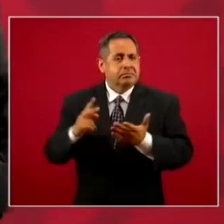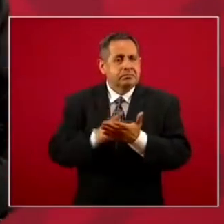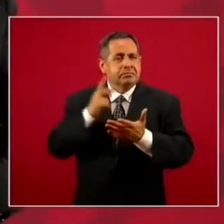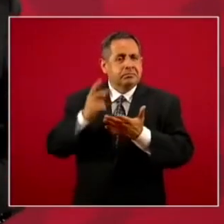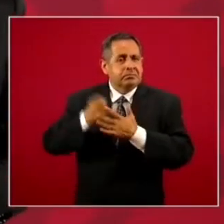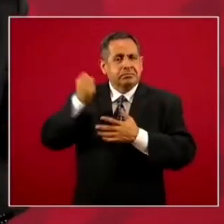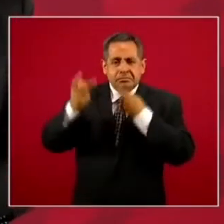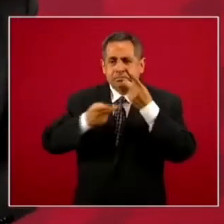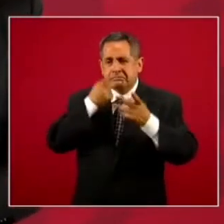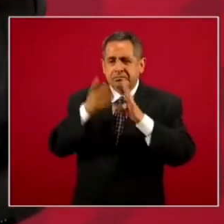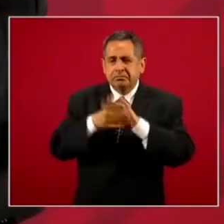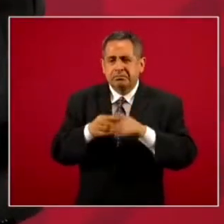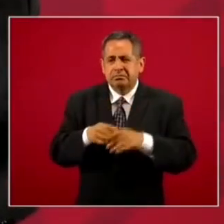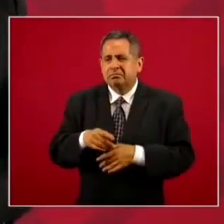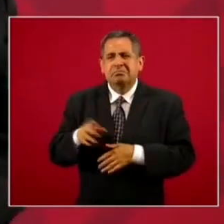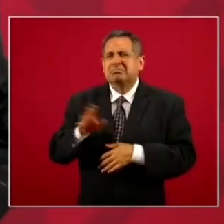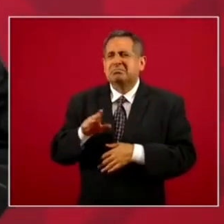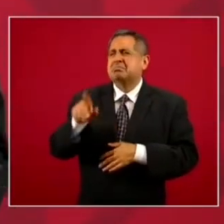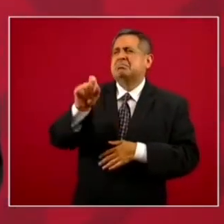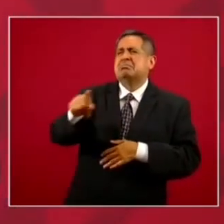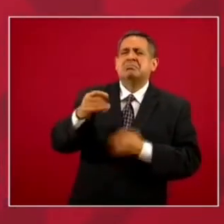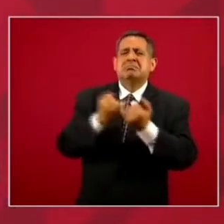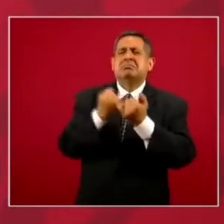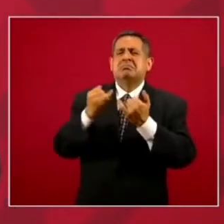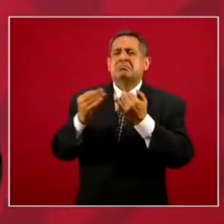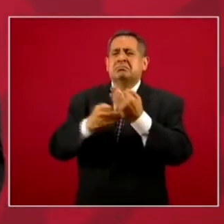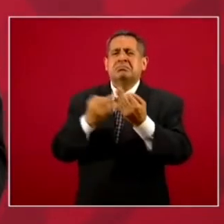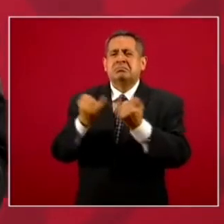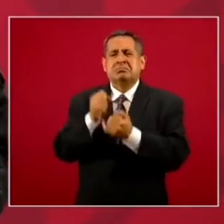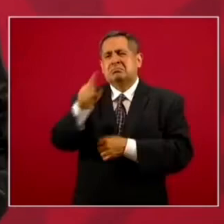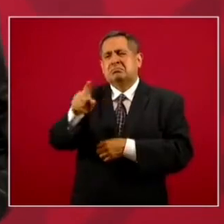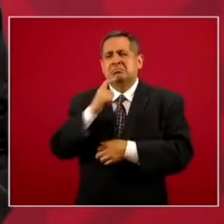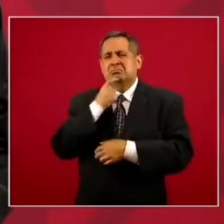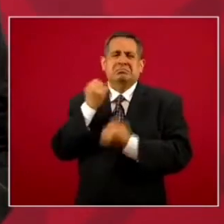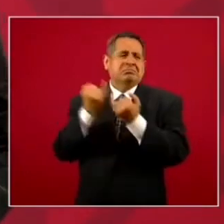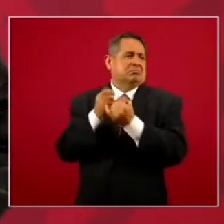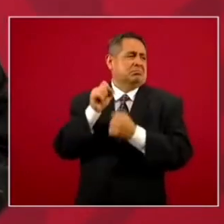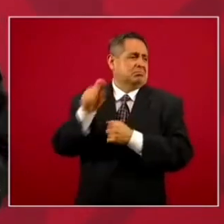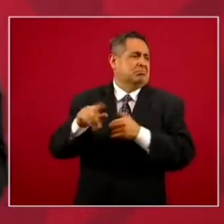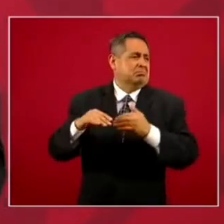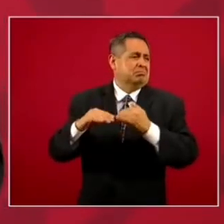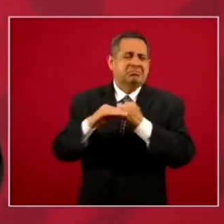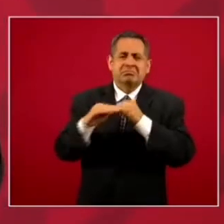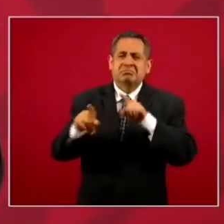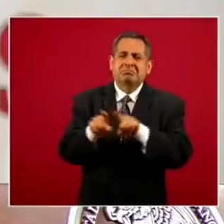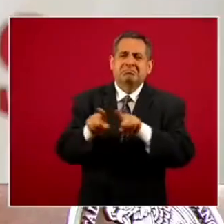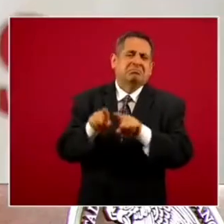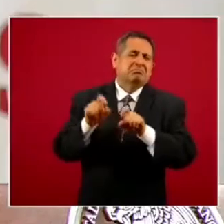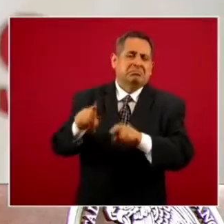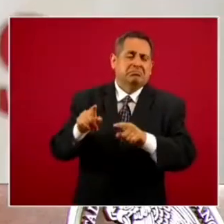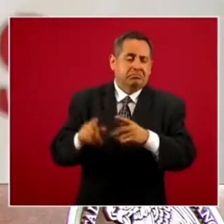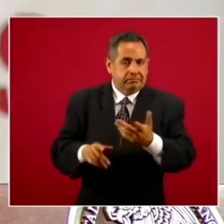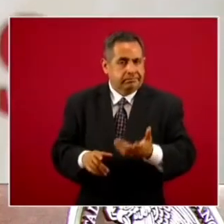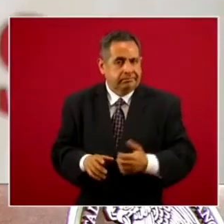recurrente de que todos son iguales, todos son lo mismo.